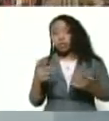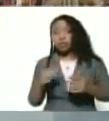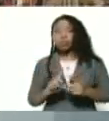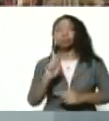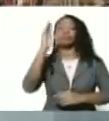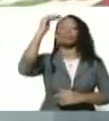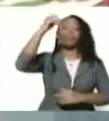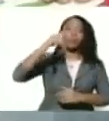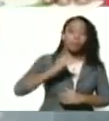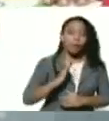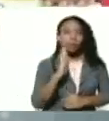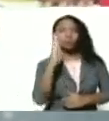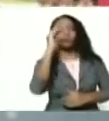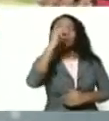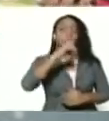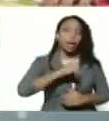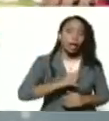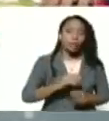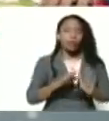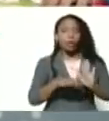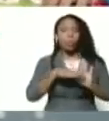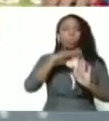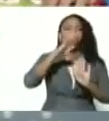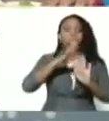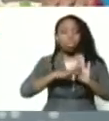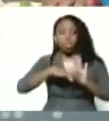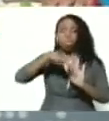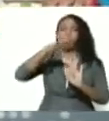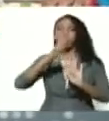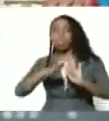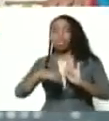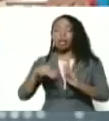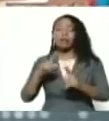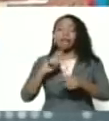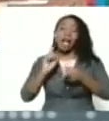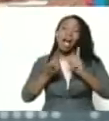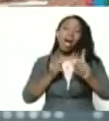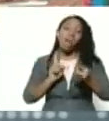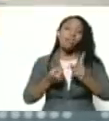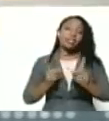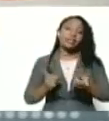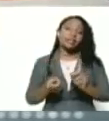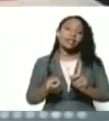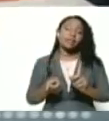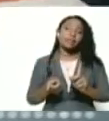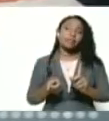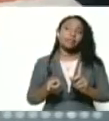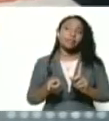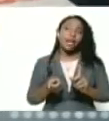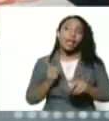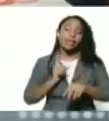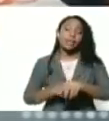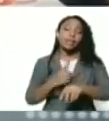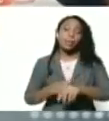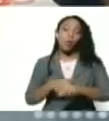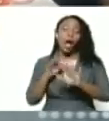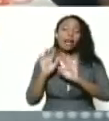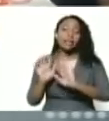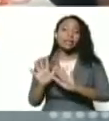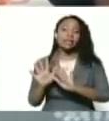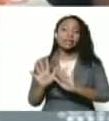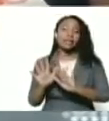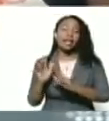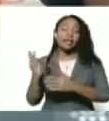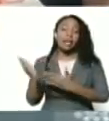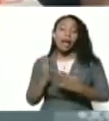baja, sube, baja. Mejorando, mejorando. Y a veces, en periodos así de letargo, la